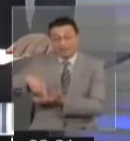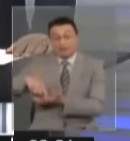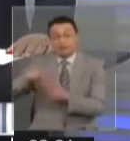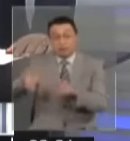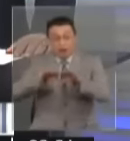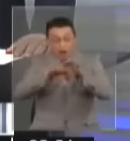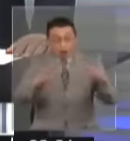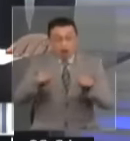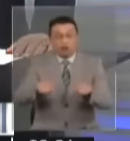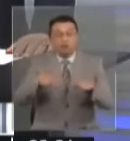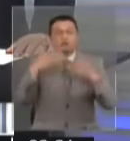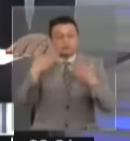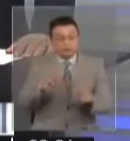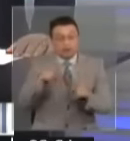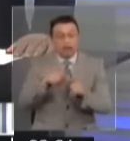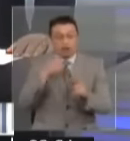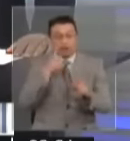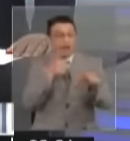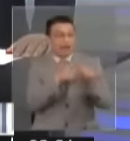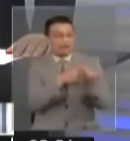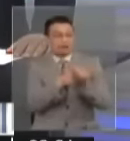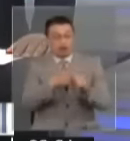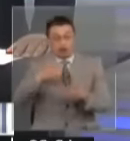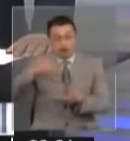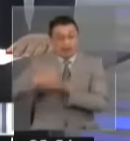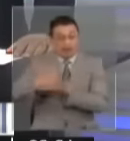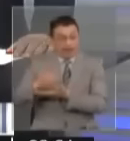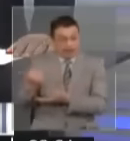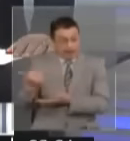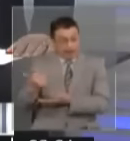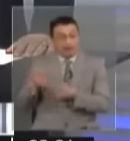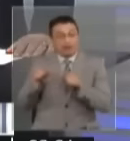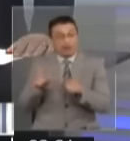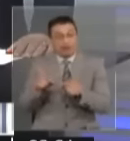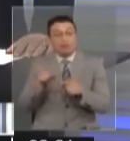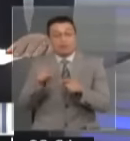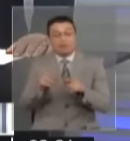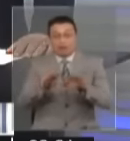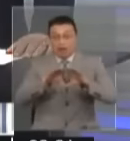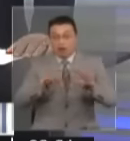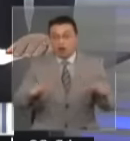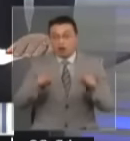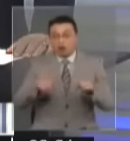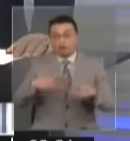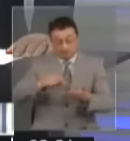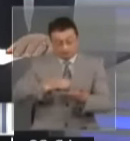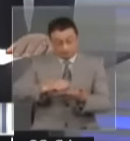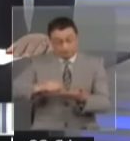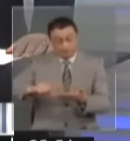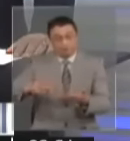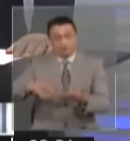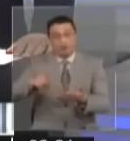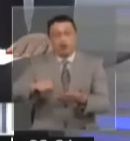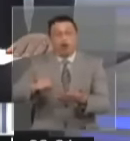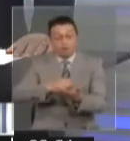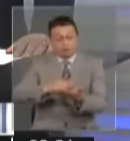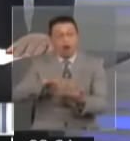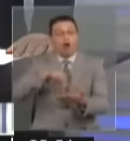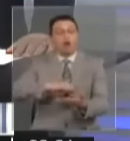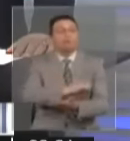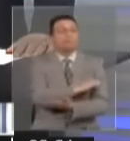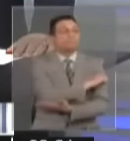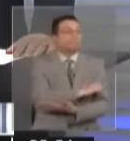con los asesores del alcalde en ejercicio, y ese acuerdo, ¿cierto?, que se escribió con la mano, se está borrando con el codo. Y